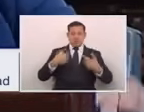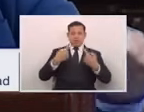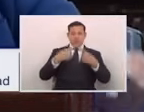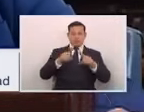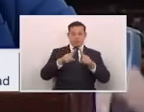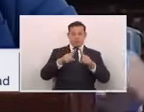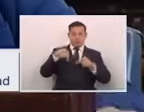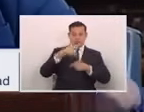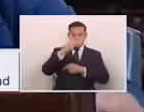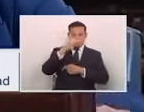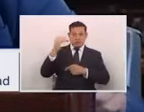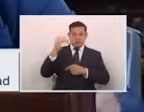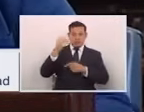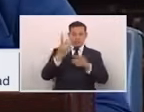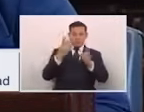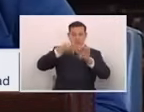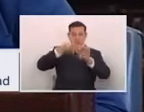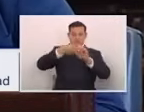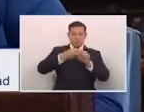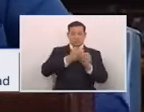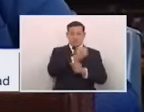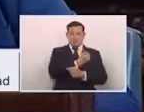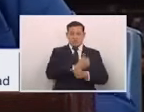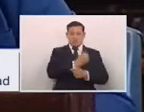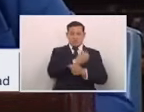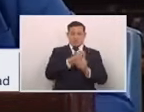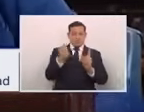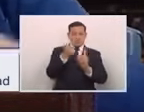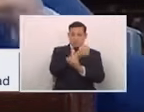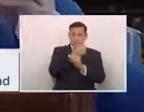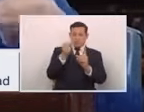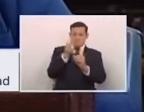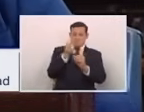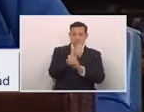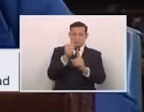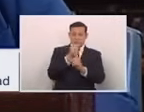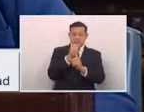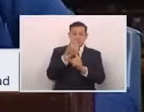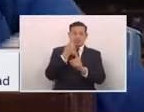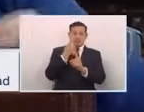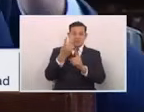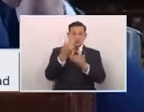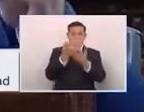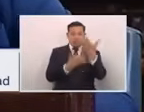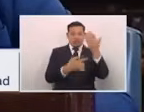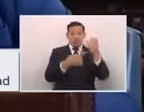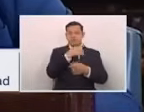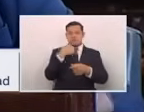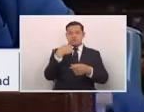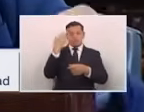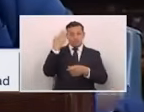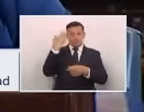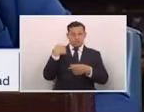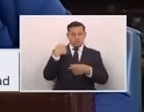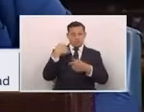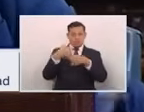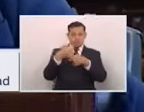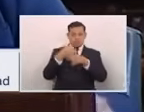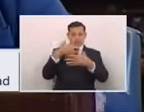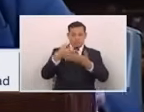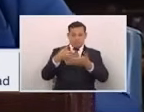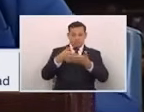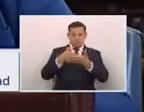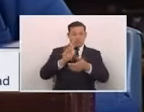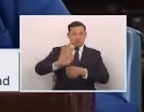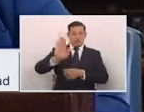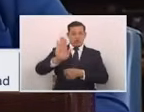cuando este país estuvo sumergido en el dolor, en la violencia, viendo derramar sangre, viendo cómo nuestras mujeres eran violadas,